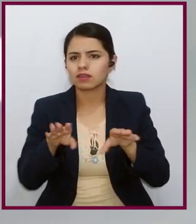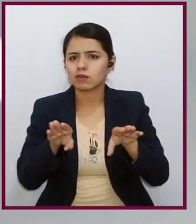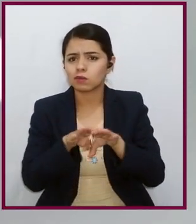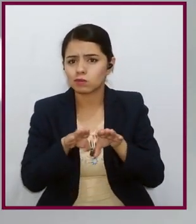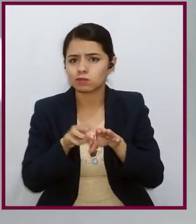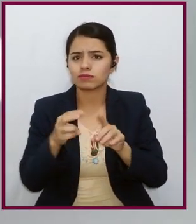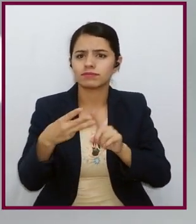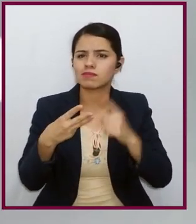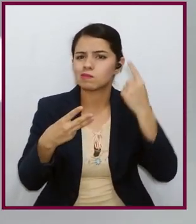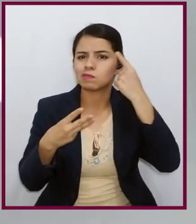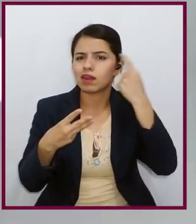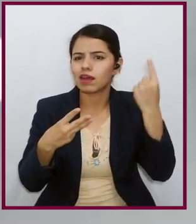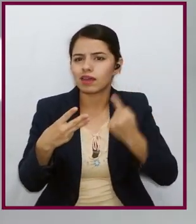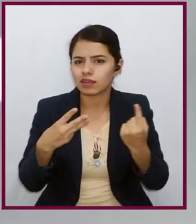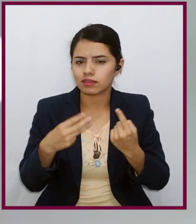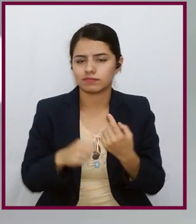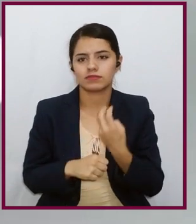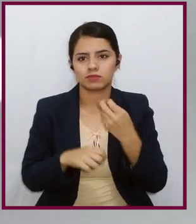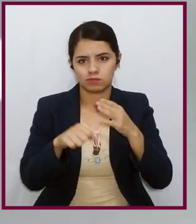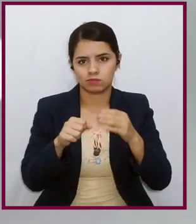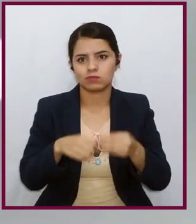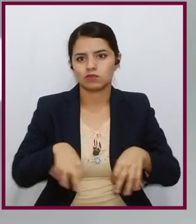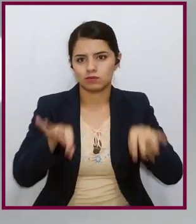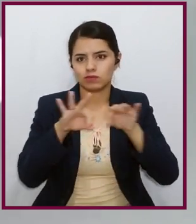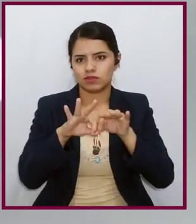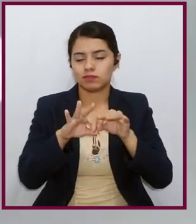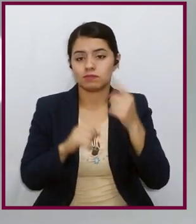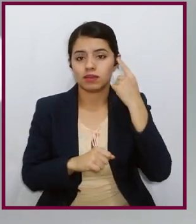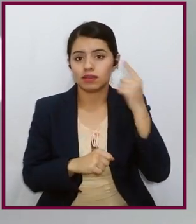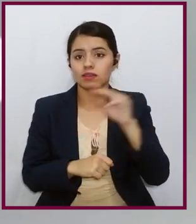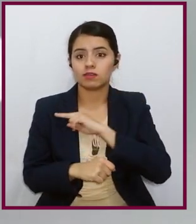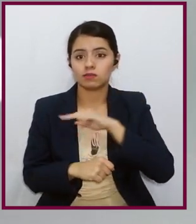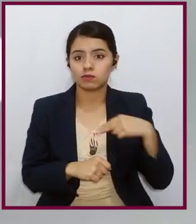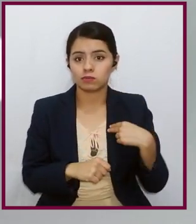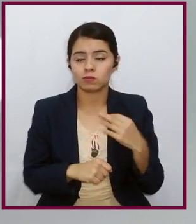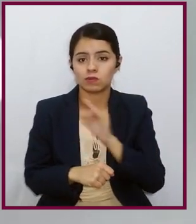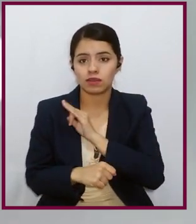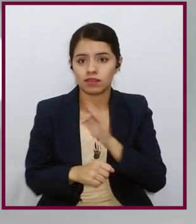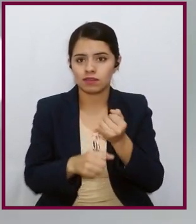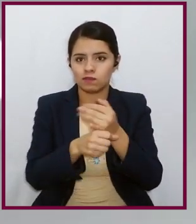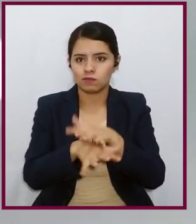Jorge Garfias, un auténtico experto en el tema. ¡Hola, Jorge!